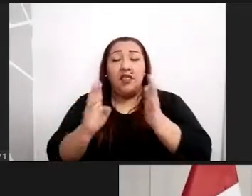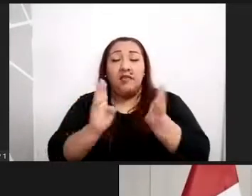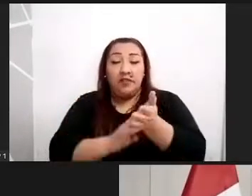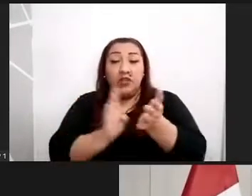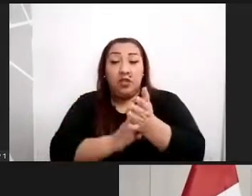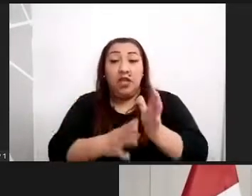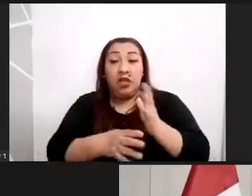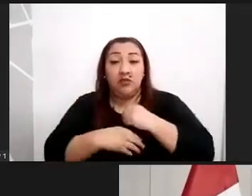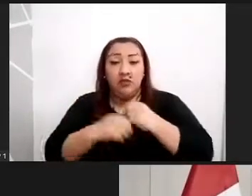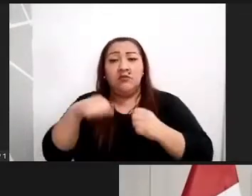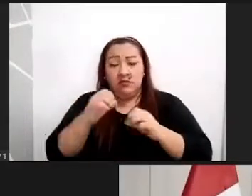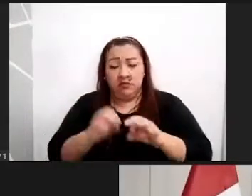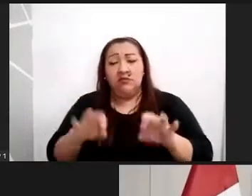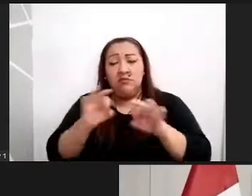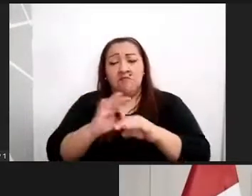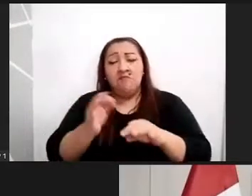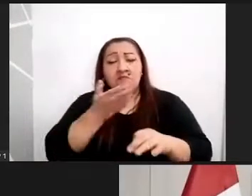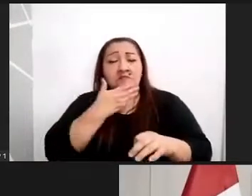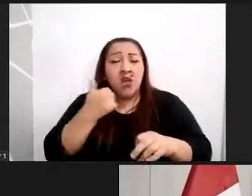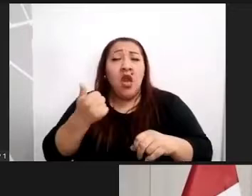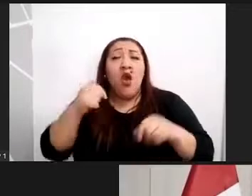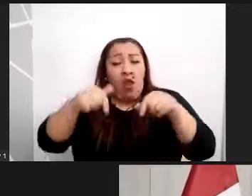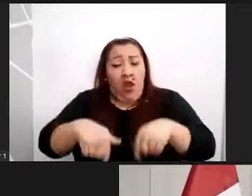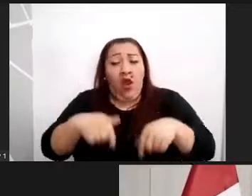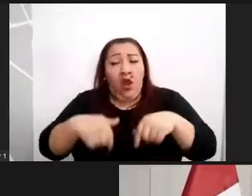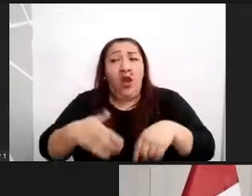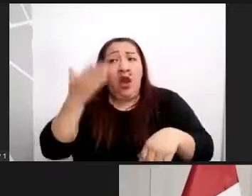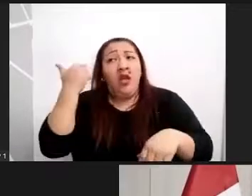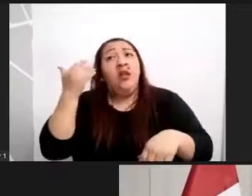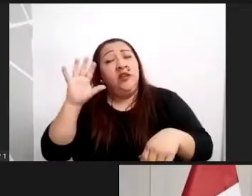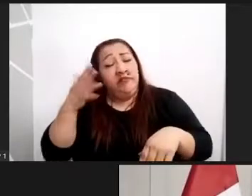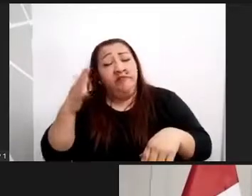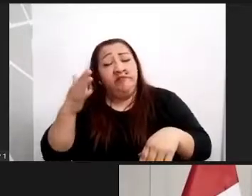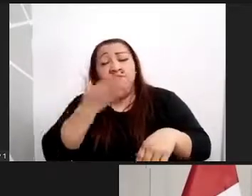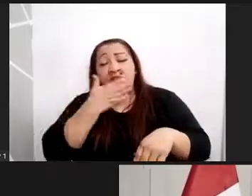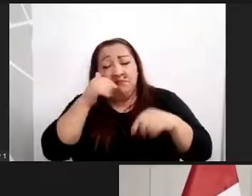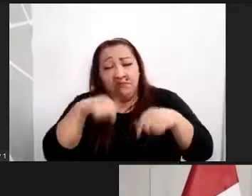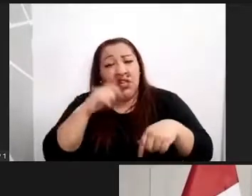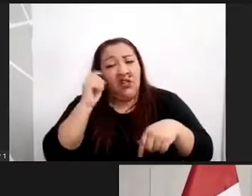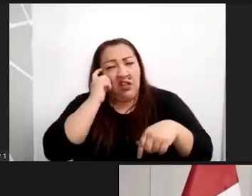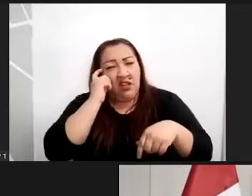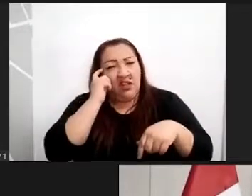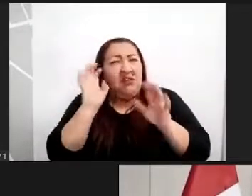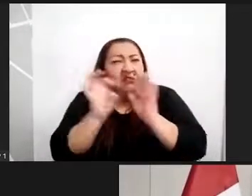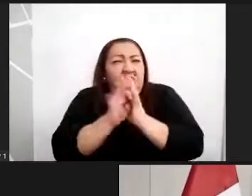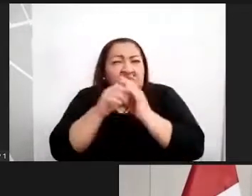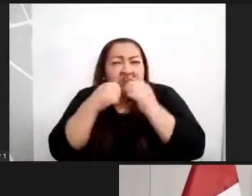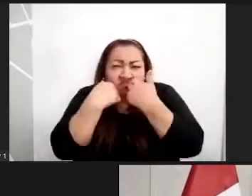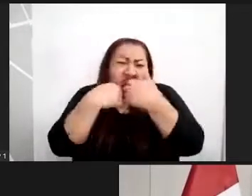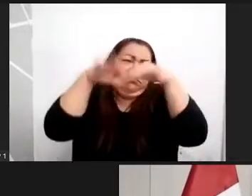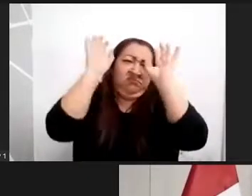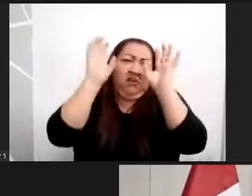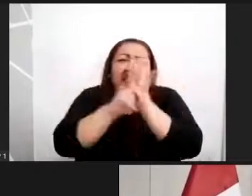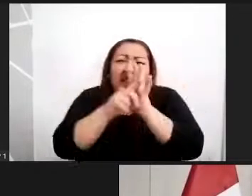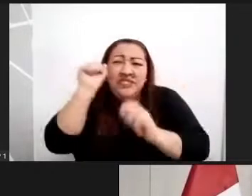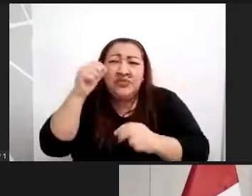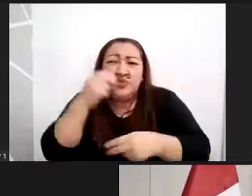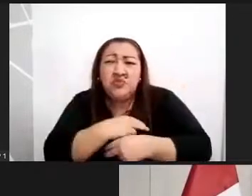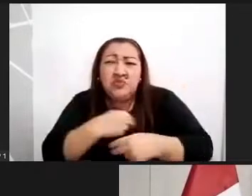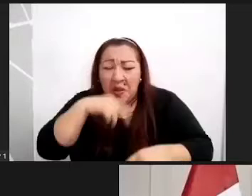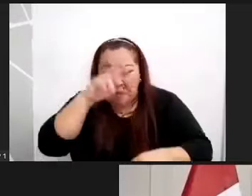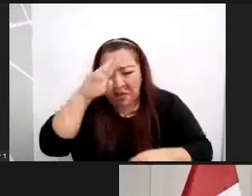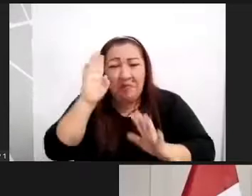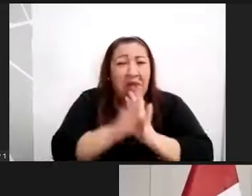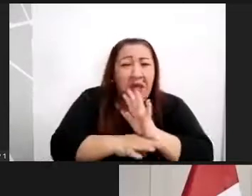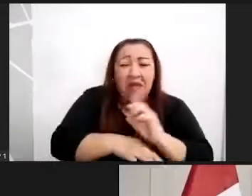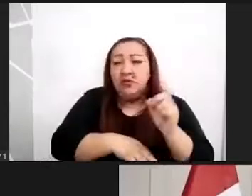sin duda estamos mejores que antes como resultado de su labor, lo cual no quiere decir que la situación de derechos humanos en nuestro país sea idónea,